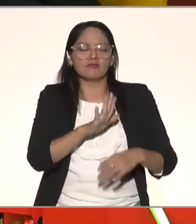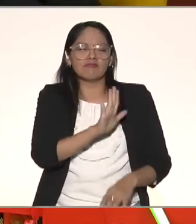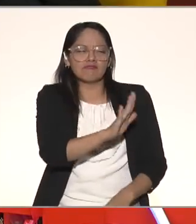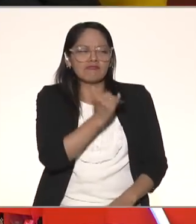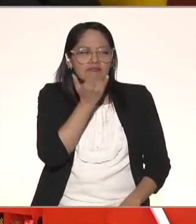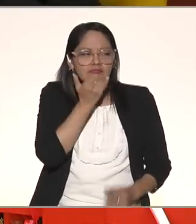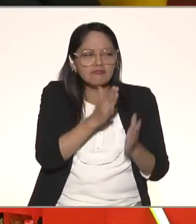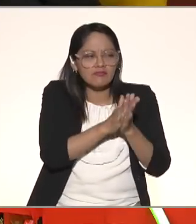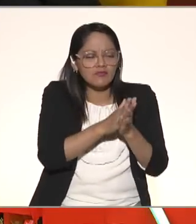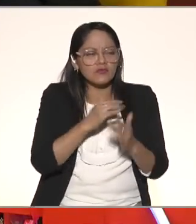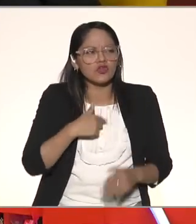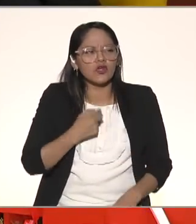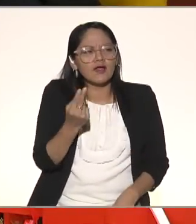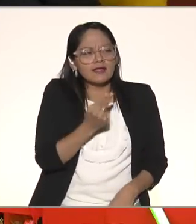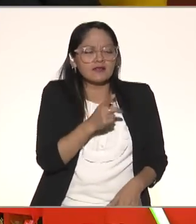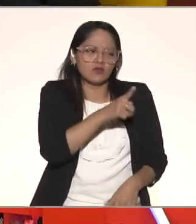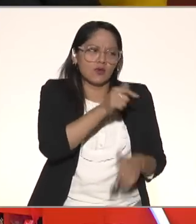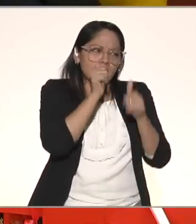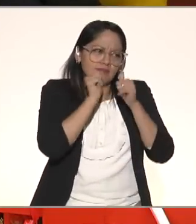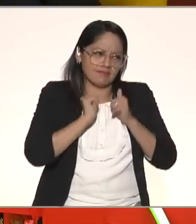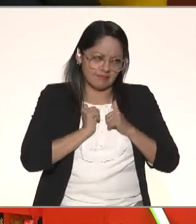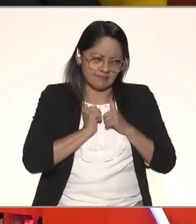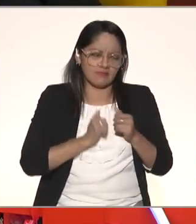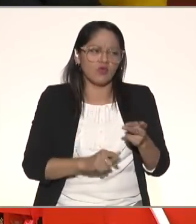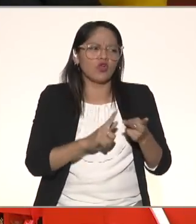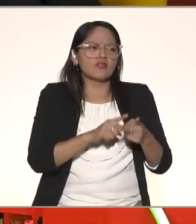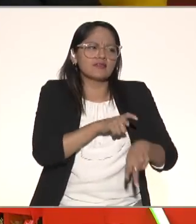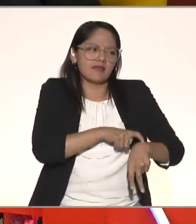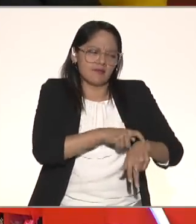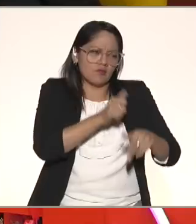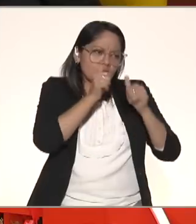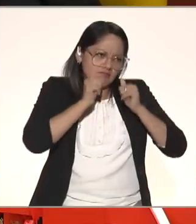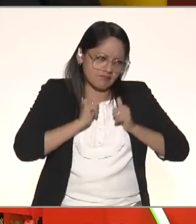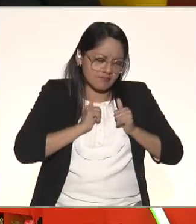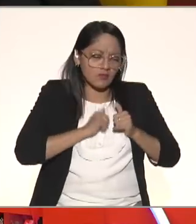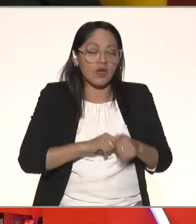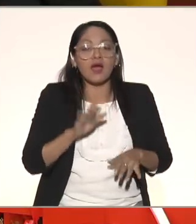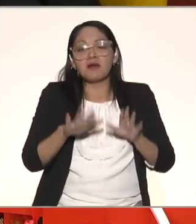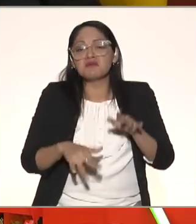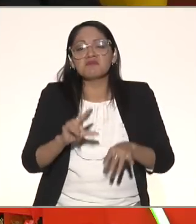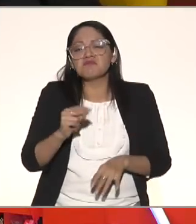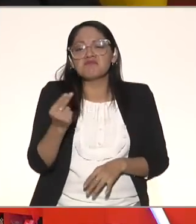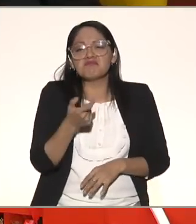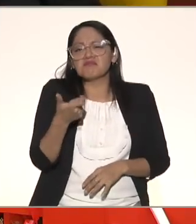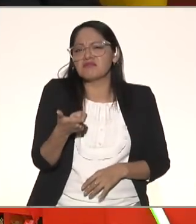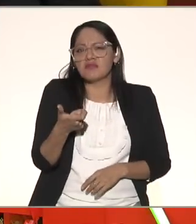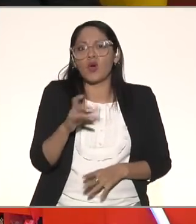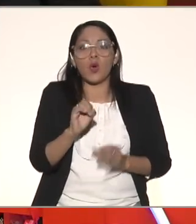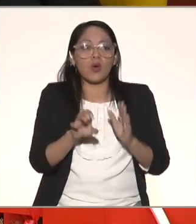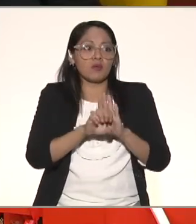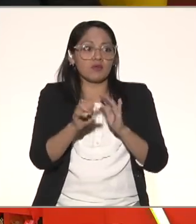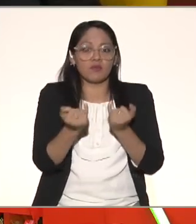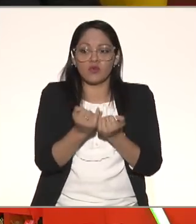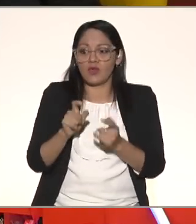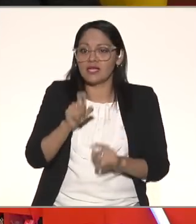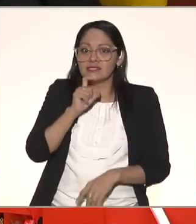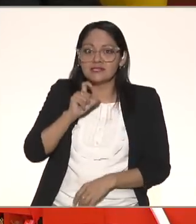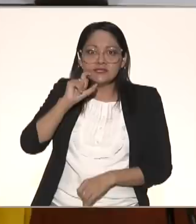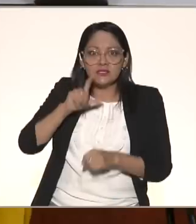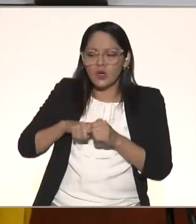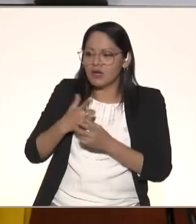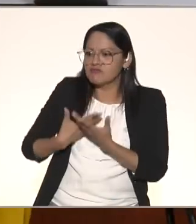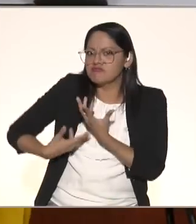escucha o solo necesito tiempo, no necesito tu dinero. Hay gente que no necesita ni el intercambio sexual en pareja, por ejemplo.